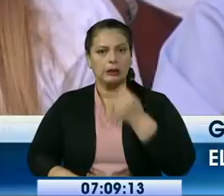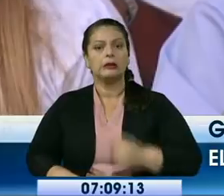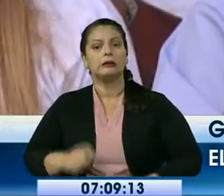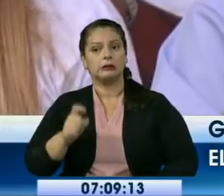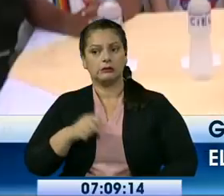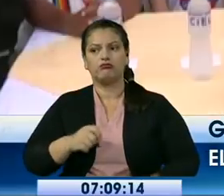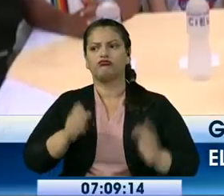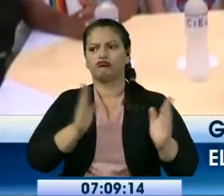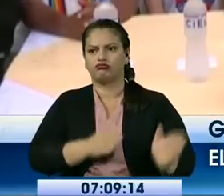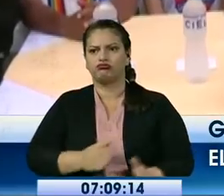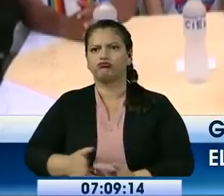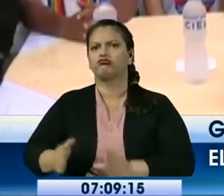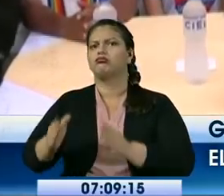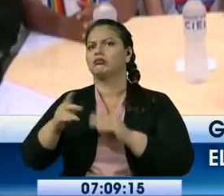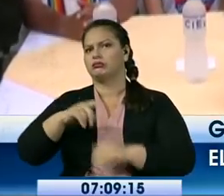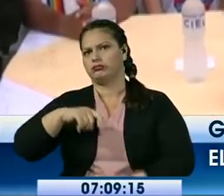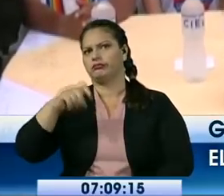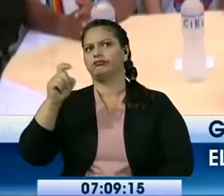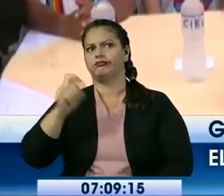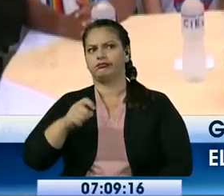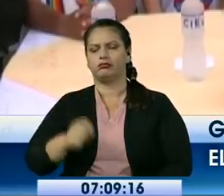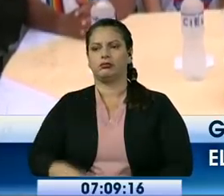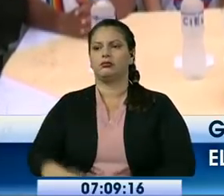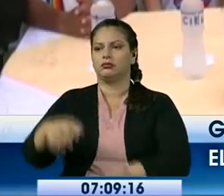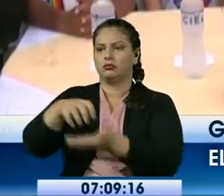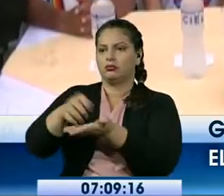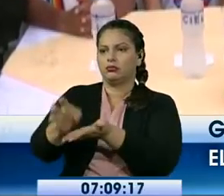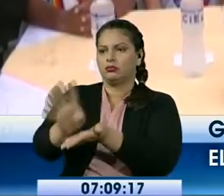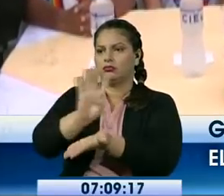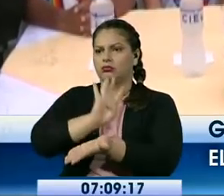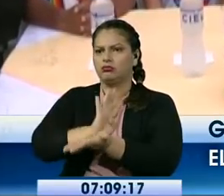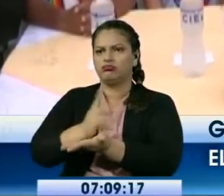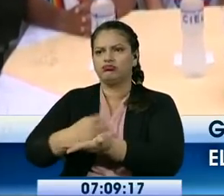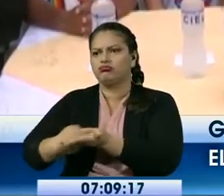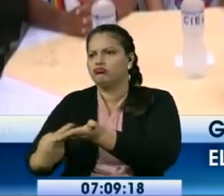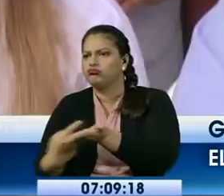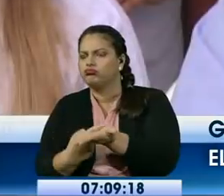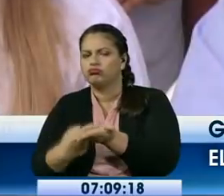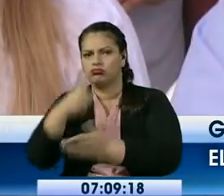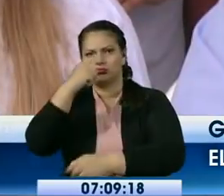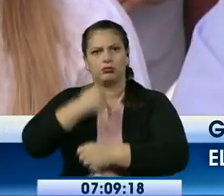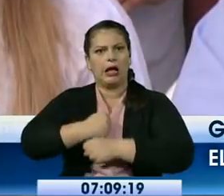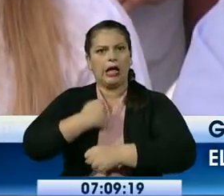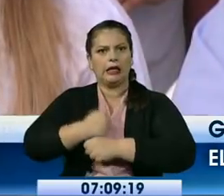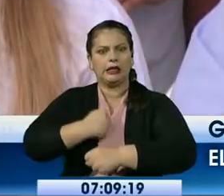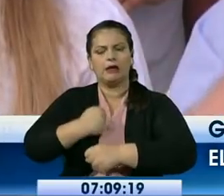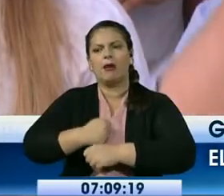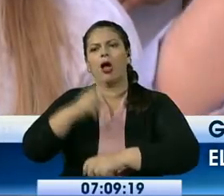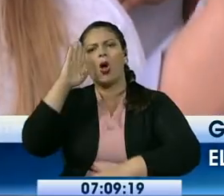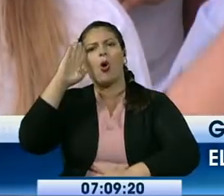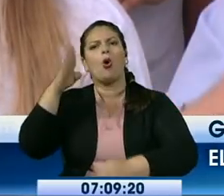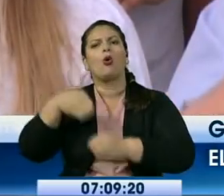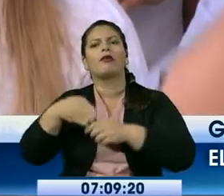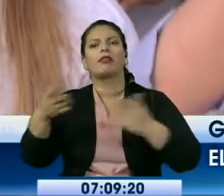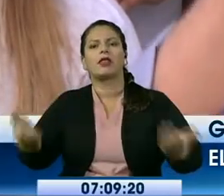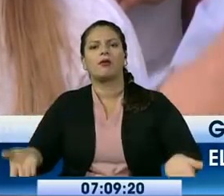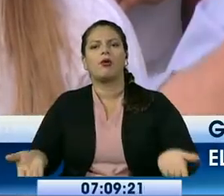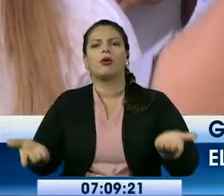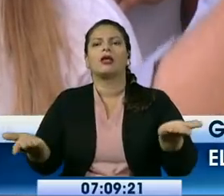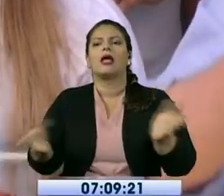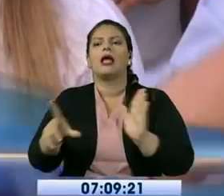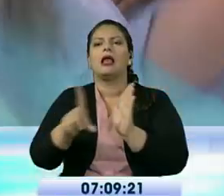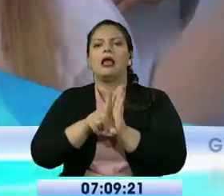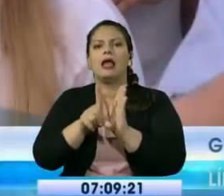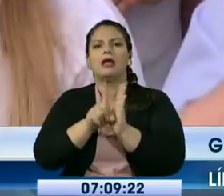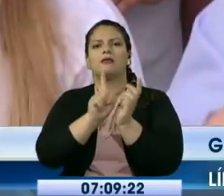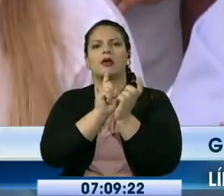y hacerlas. La Asamblea debería trabajar en ese objetivo, agregó. El primer paso es ese, exigirle a la Asamblea Nacional